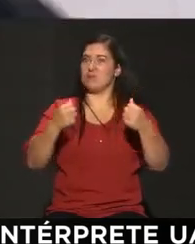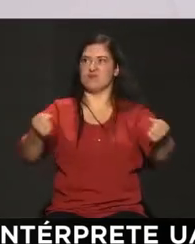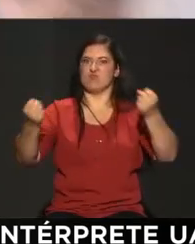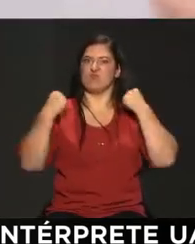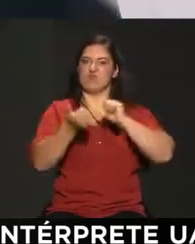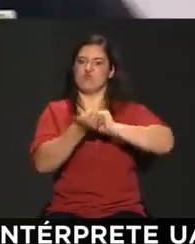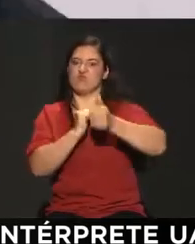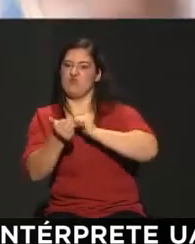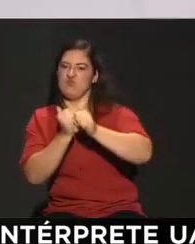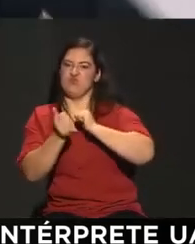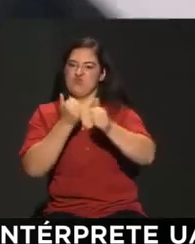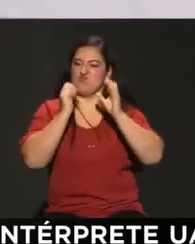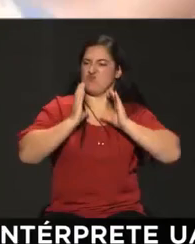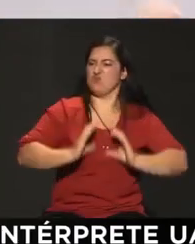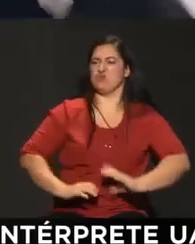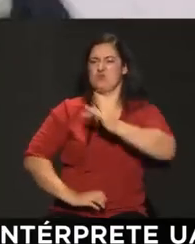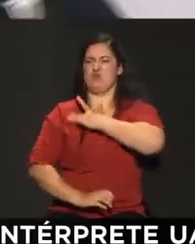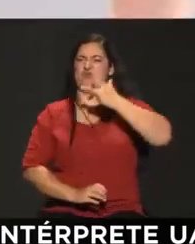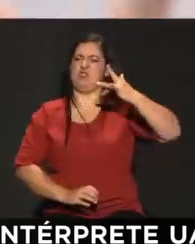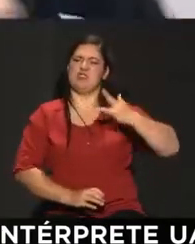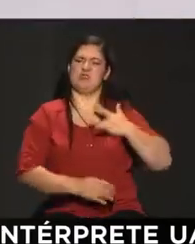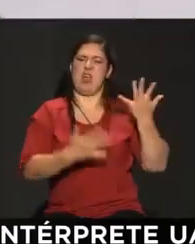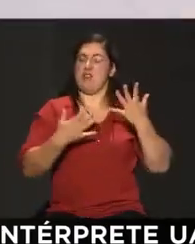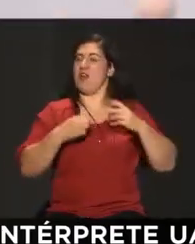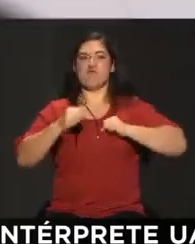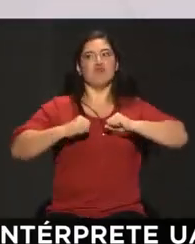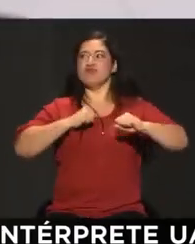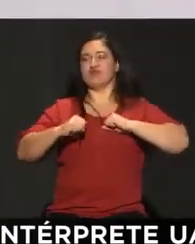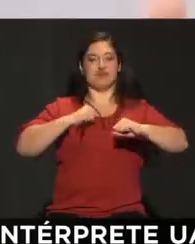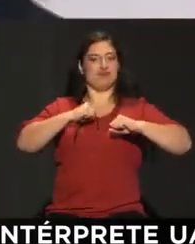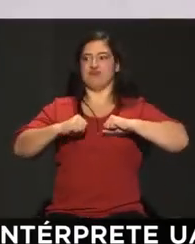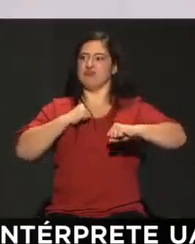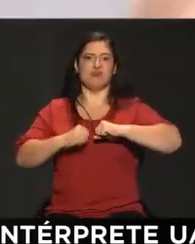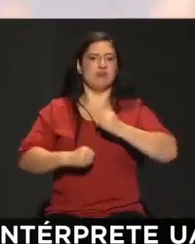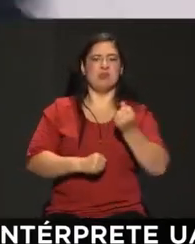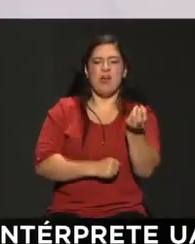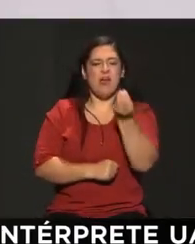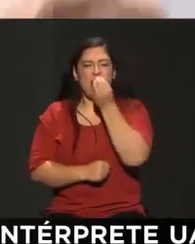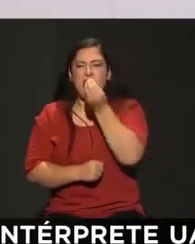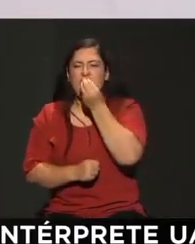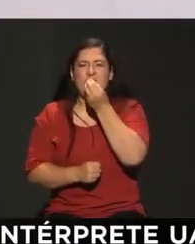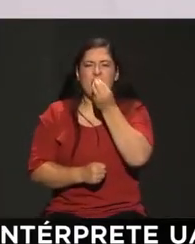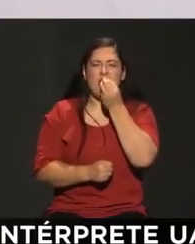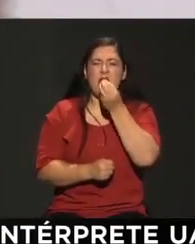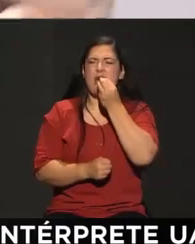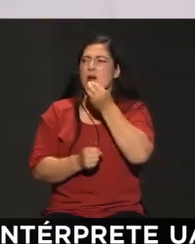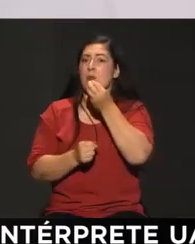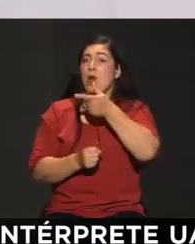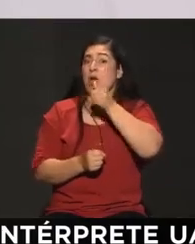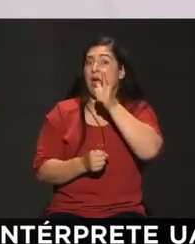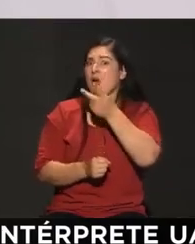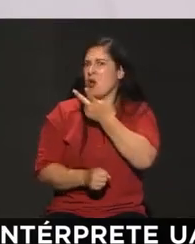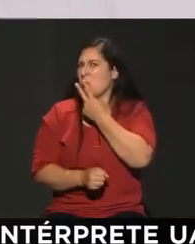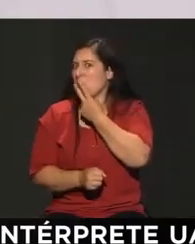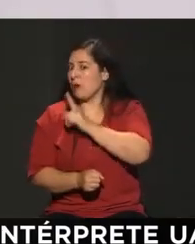haciendo deporte. Mi cuerpo está sano, con mucho vigor. Y si no consumo ni bebidas ni alcohol, oiga, ni